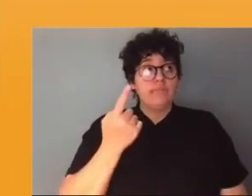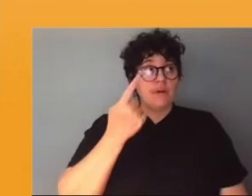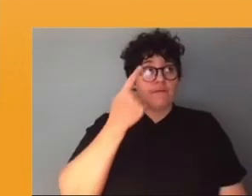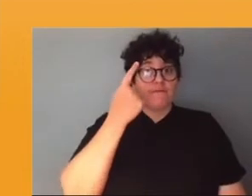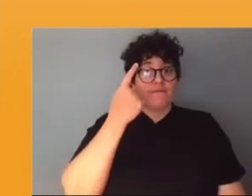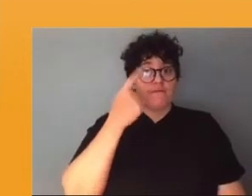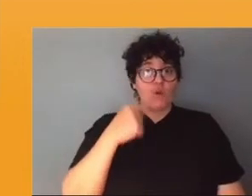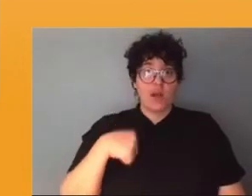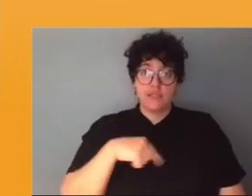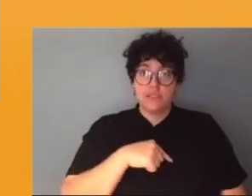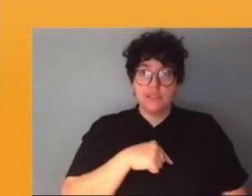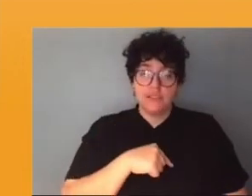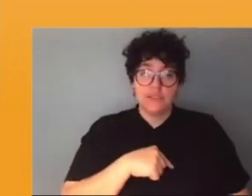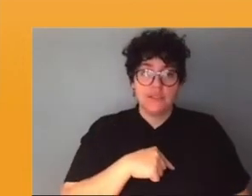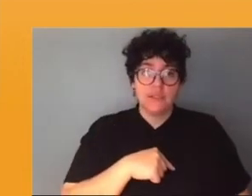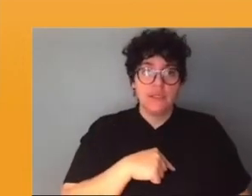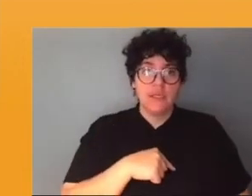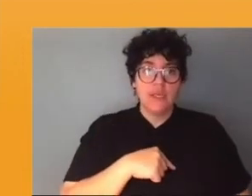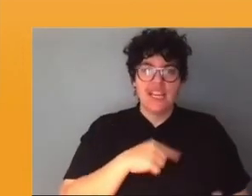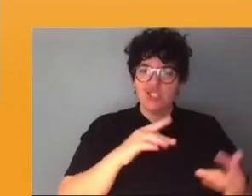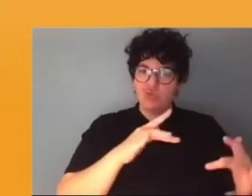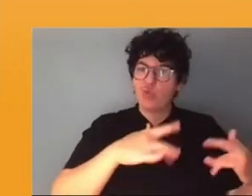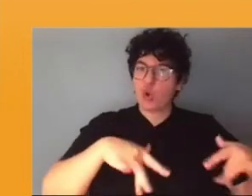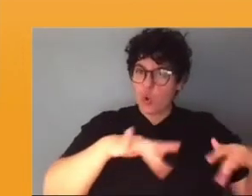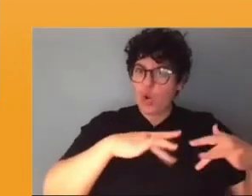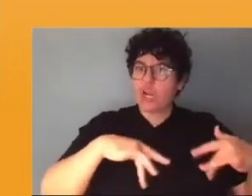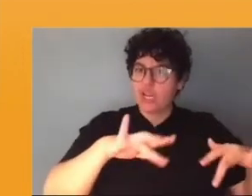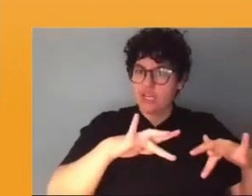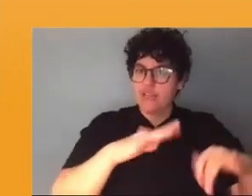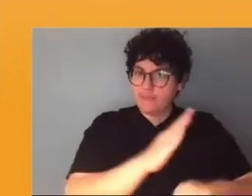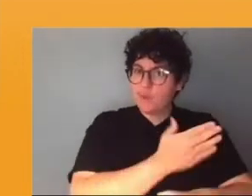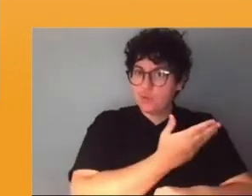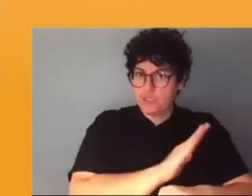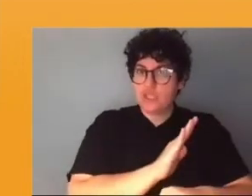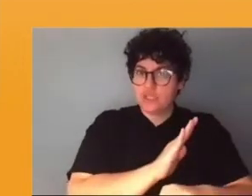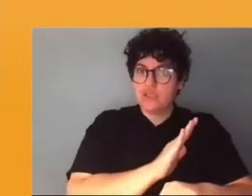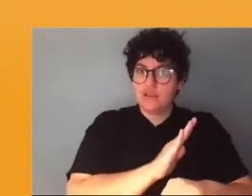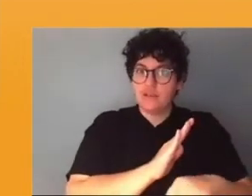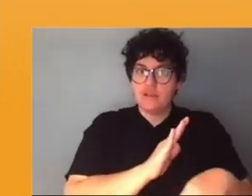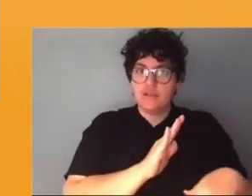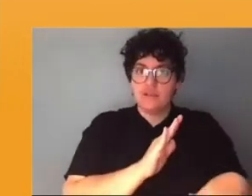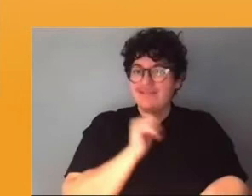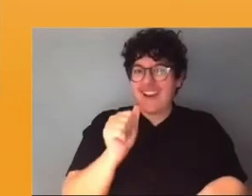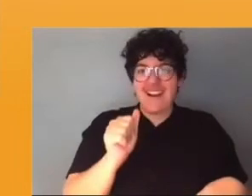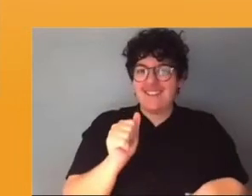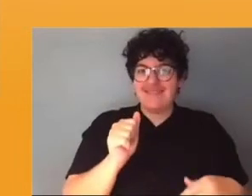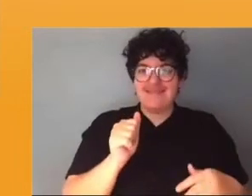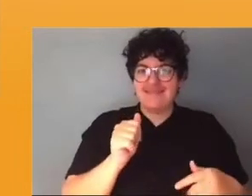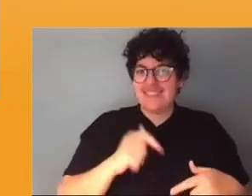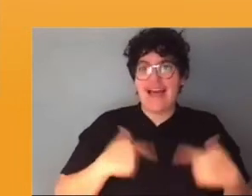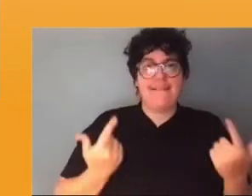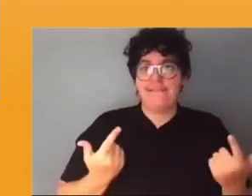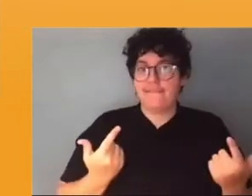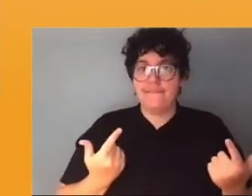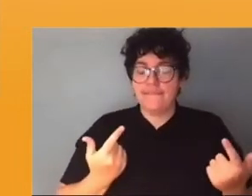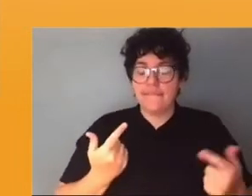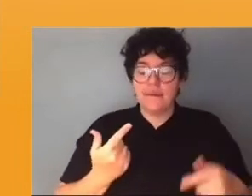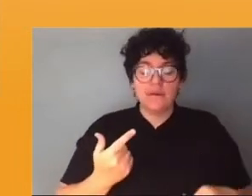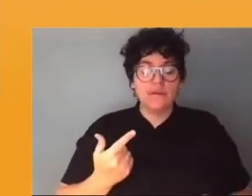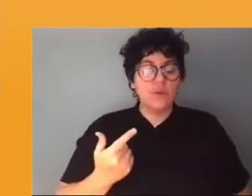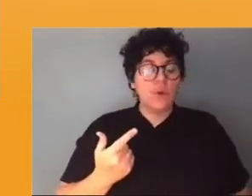Para nosotros, como es una música pregrabada, intentamos entender